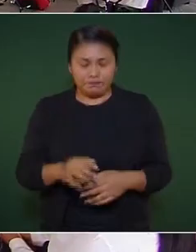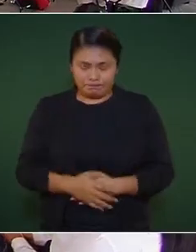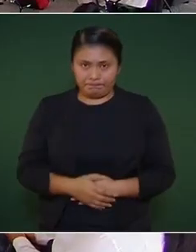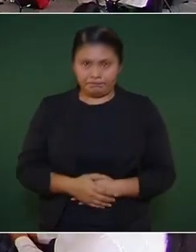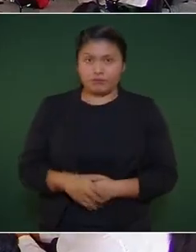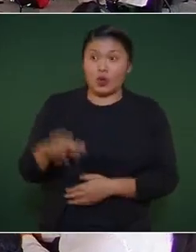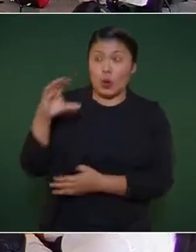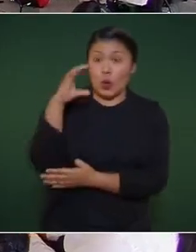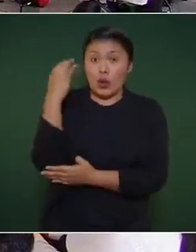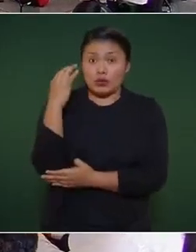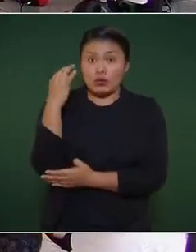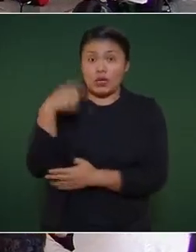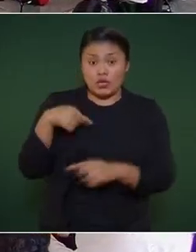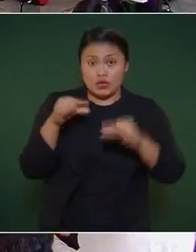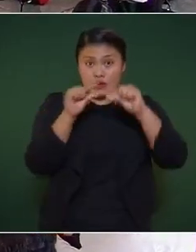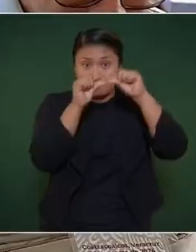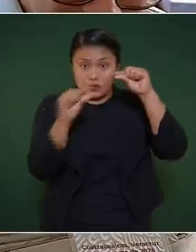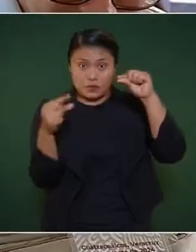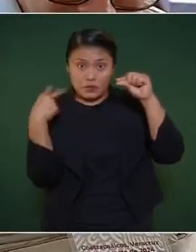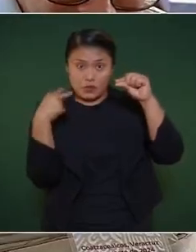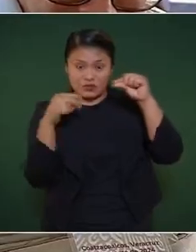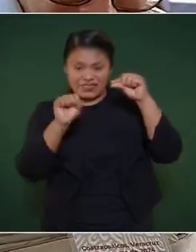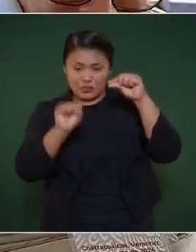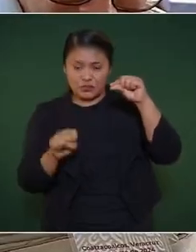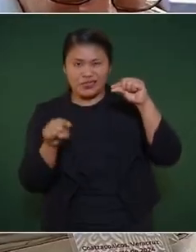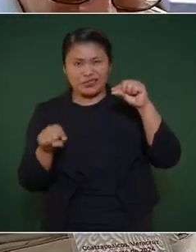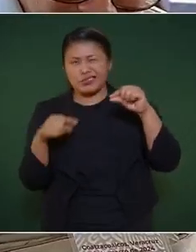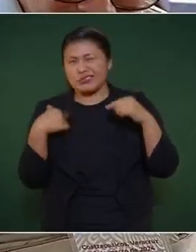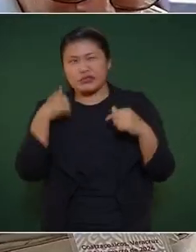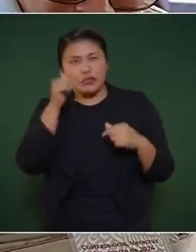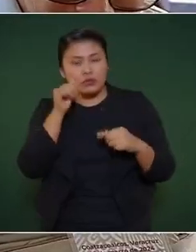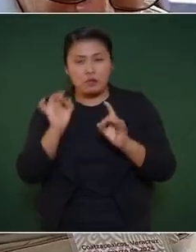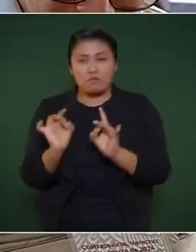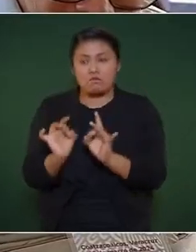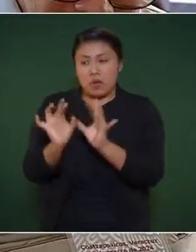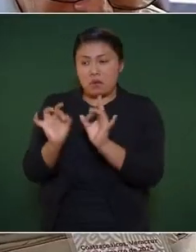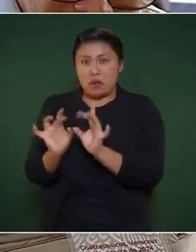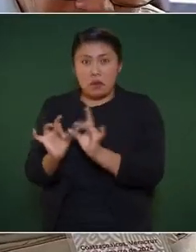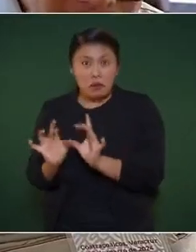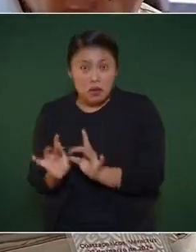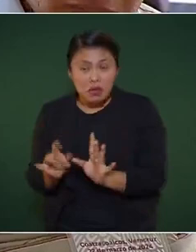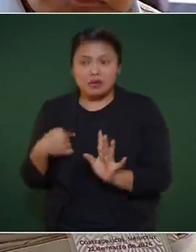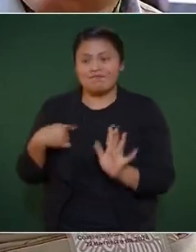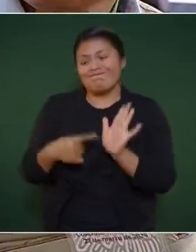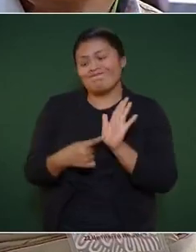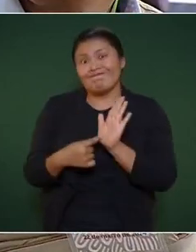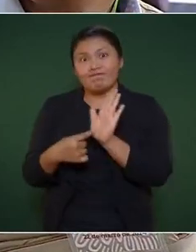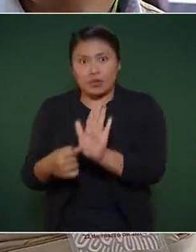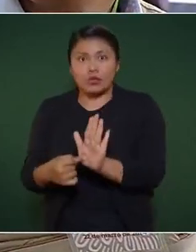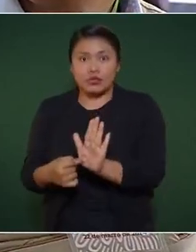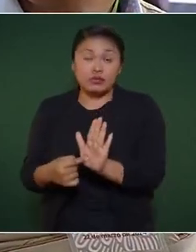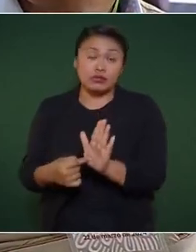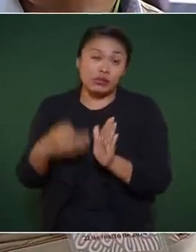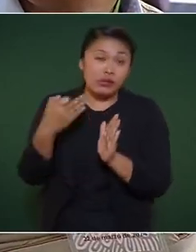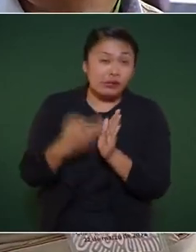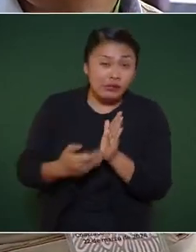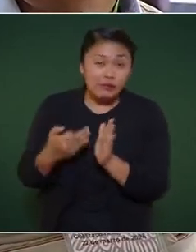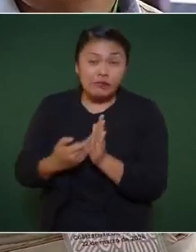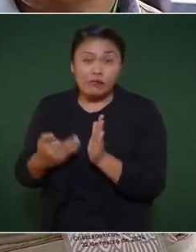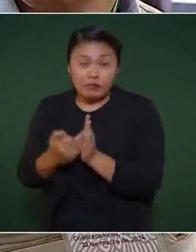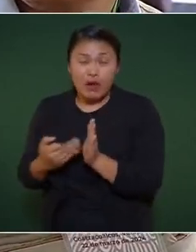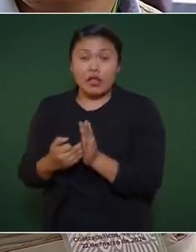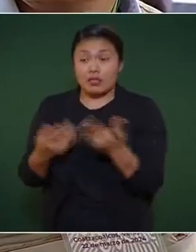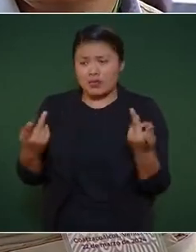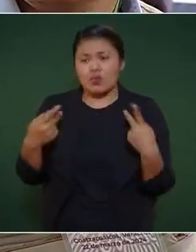Coatzacoalcos y la región sur han sido escenarios de varios incidentes en la industria que dejan de manifiesto la urgencia de una unidad de atención a quemados,